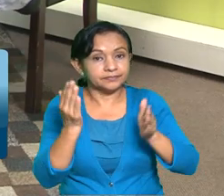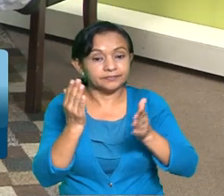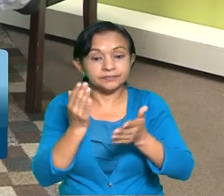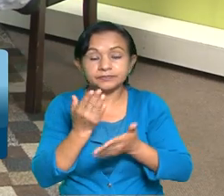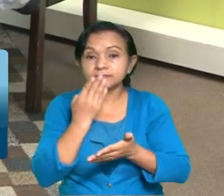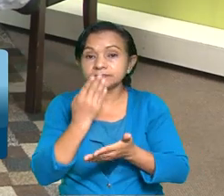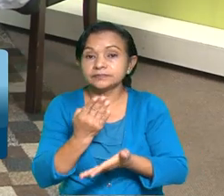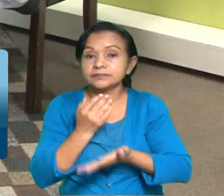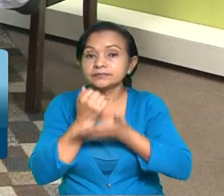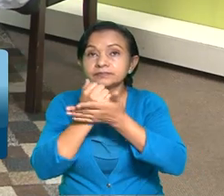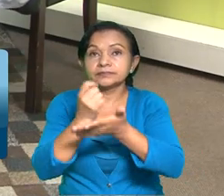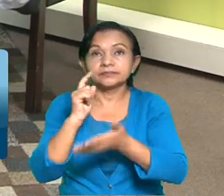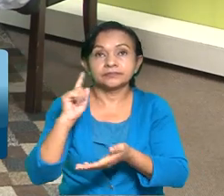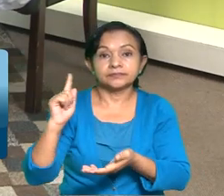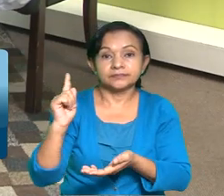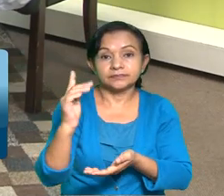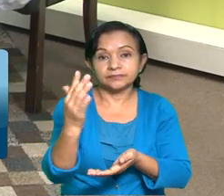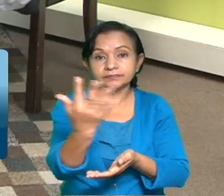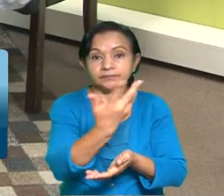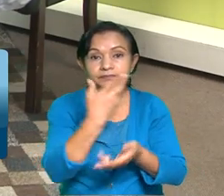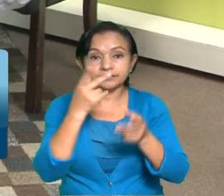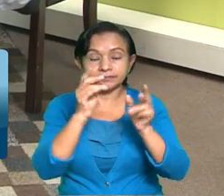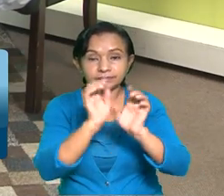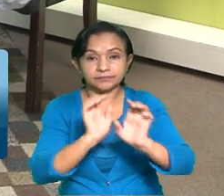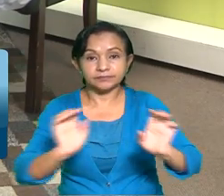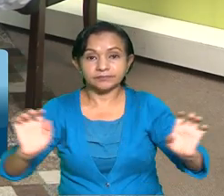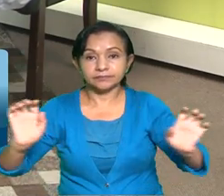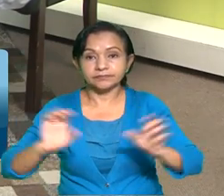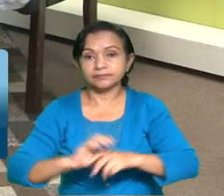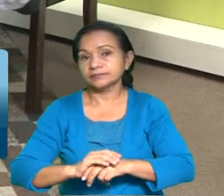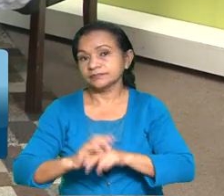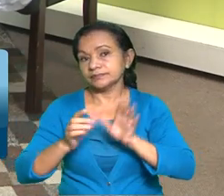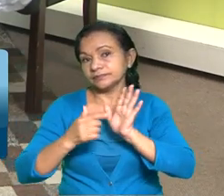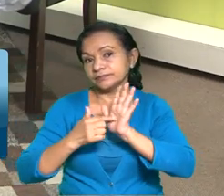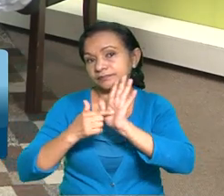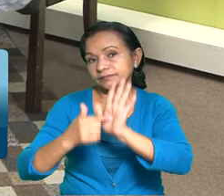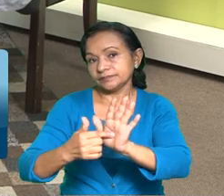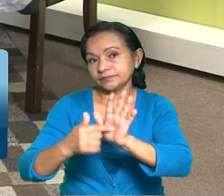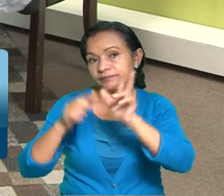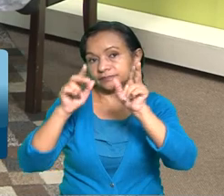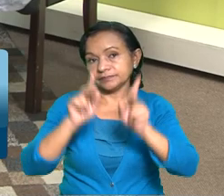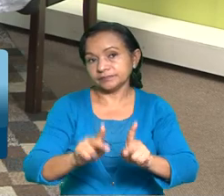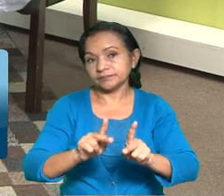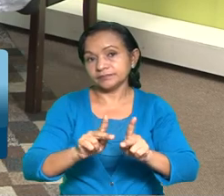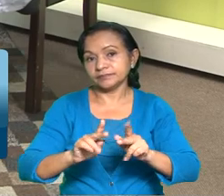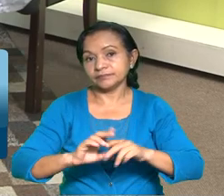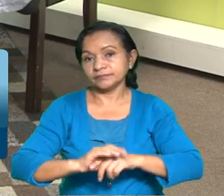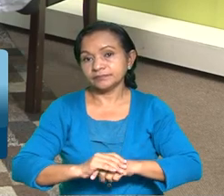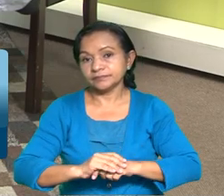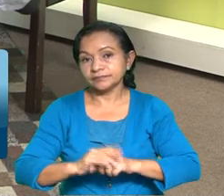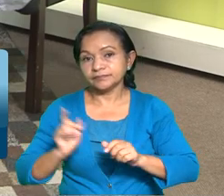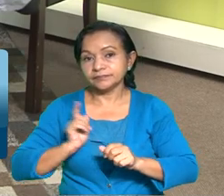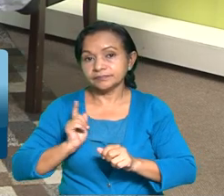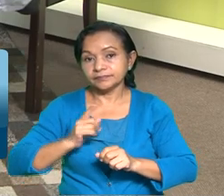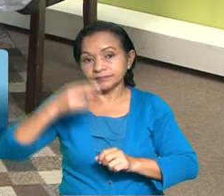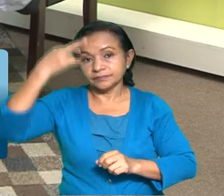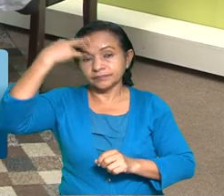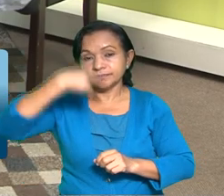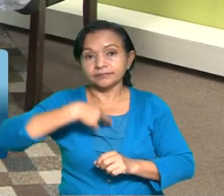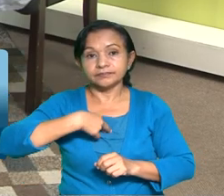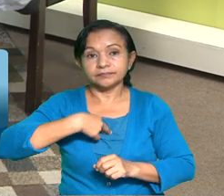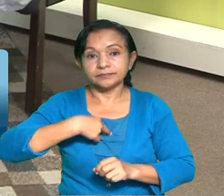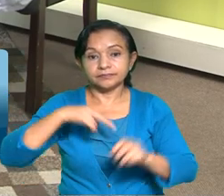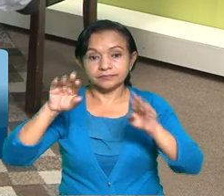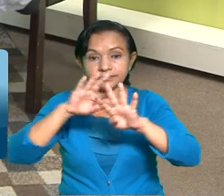beneficioso para todo el ámbito de... Además de que, por ejemplo, si el empleador o la persona que tiene a cargo a esa